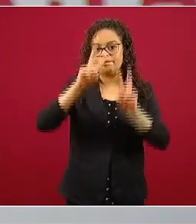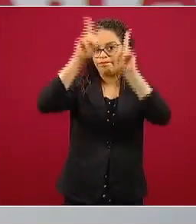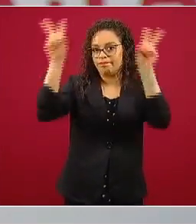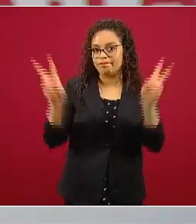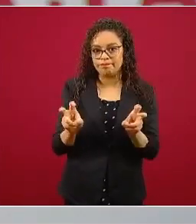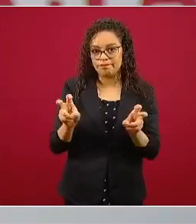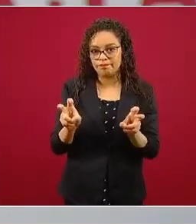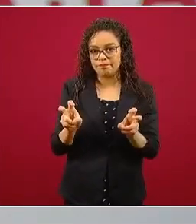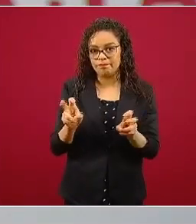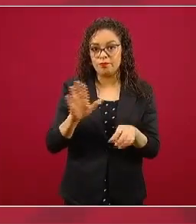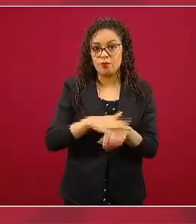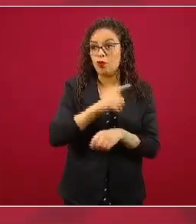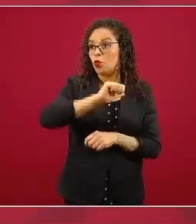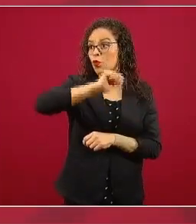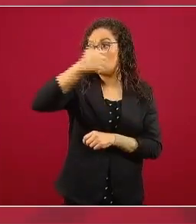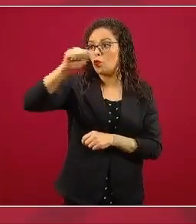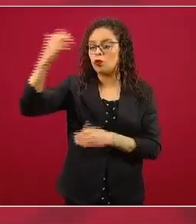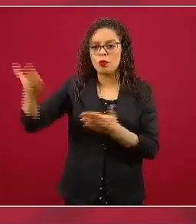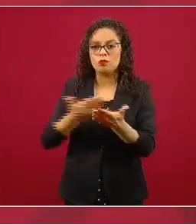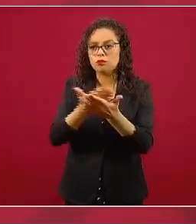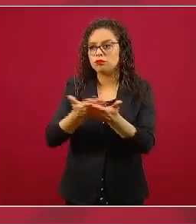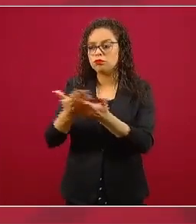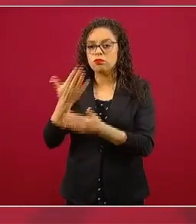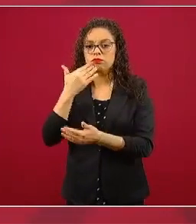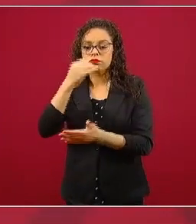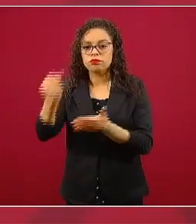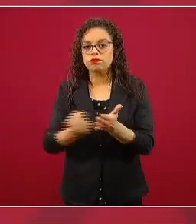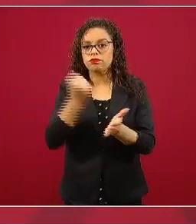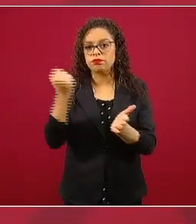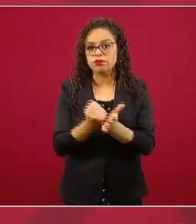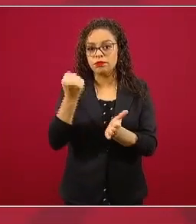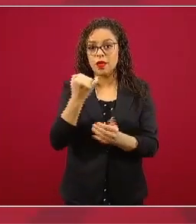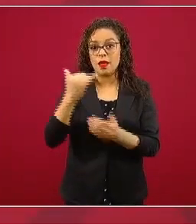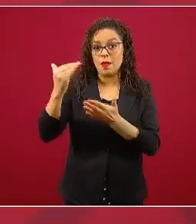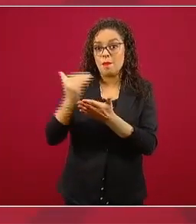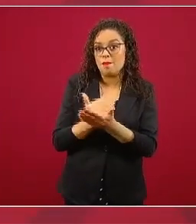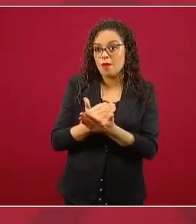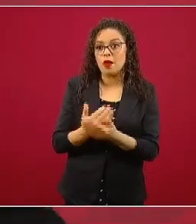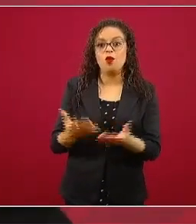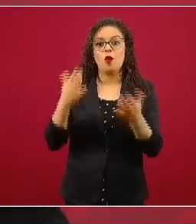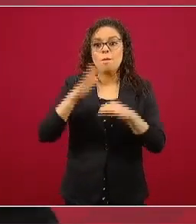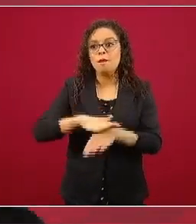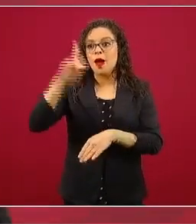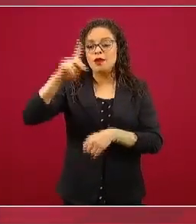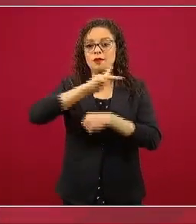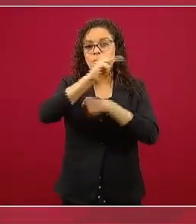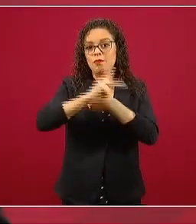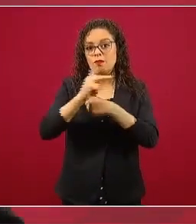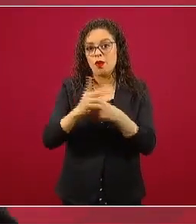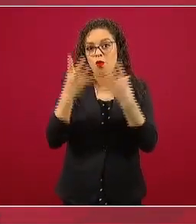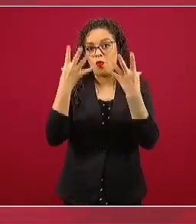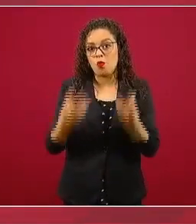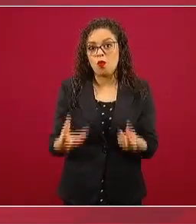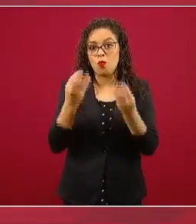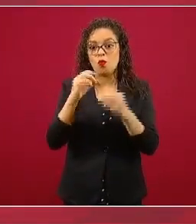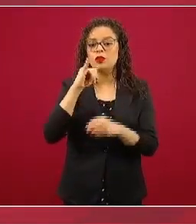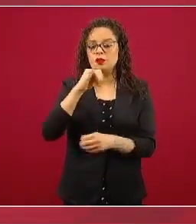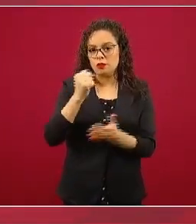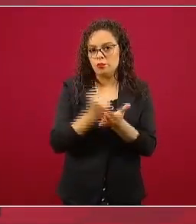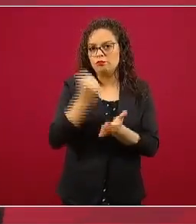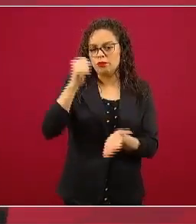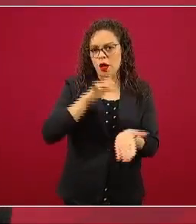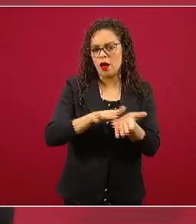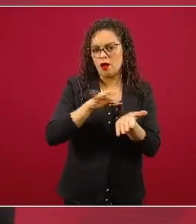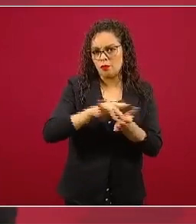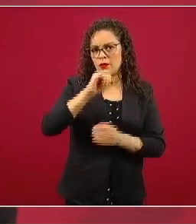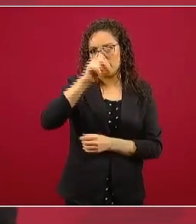otras resoluciones aprobadas, y menos por ese número de países, respecto a un tema álgido como es este. Esto se planteó